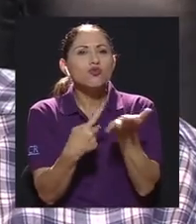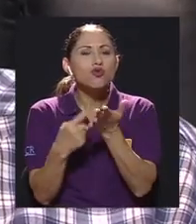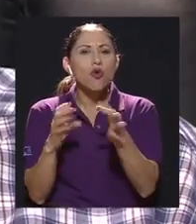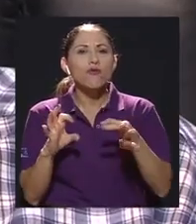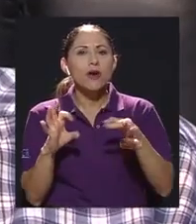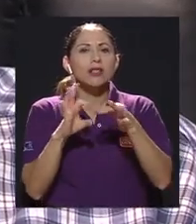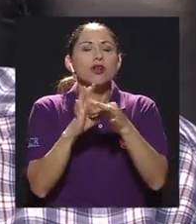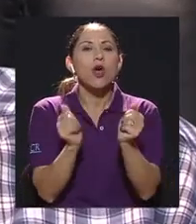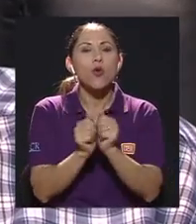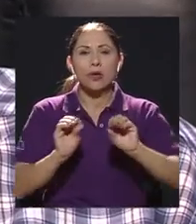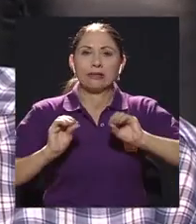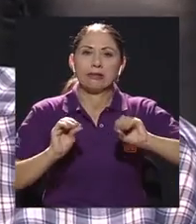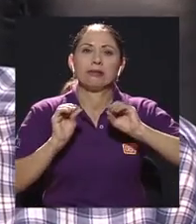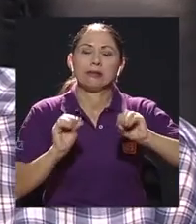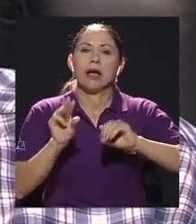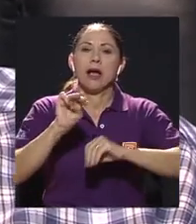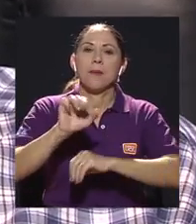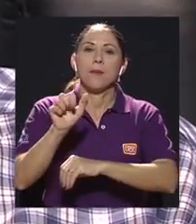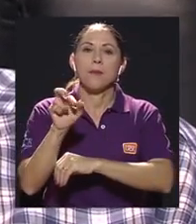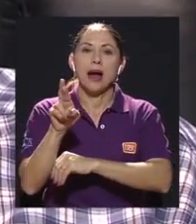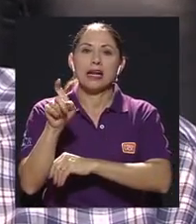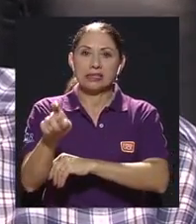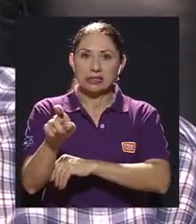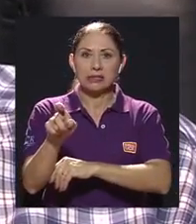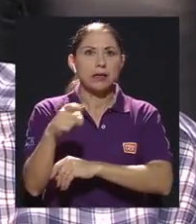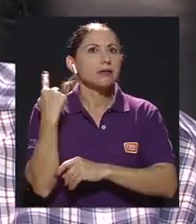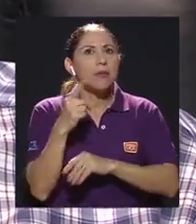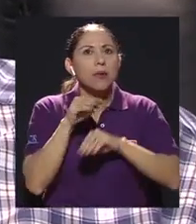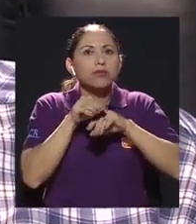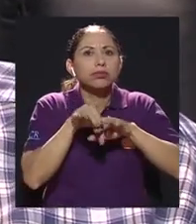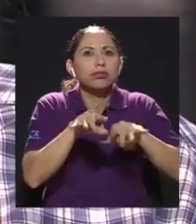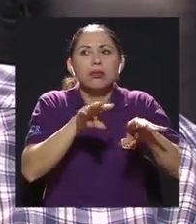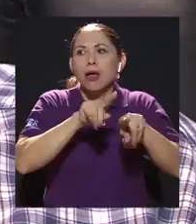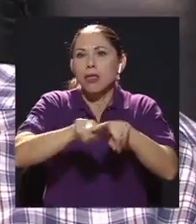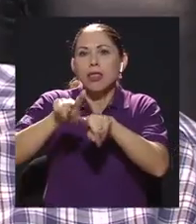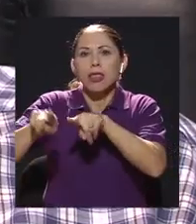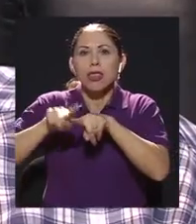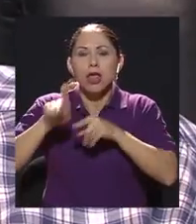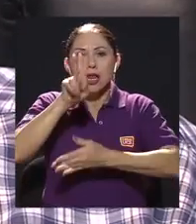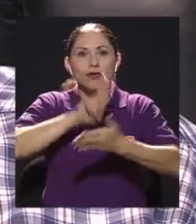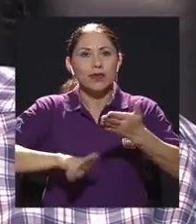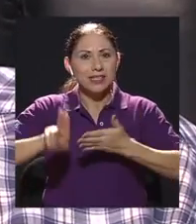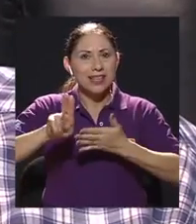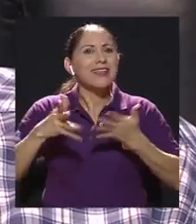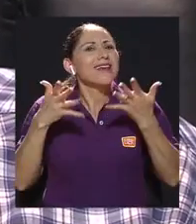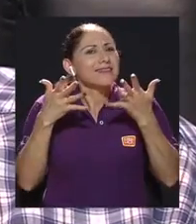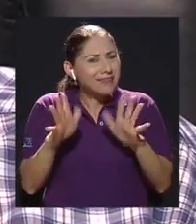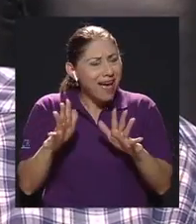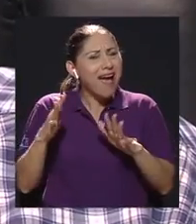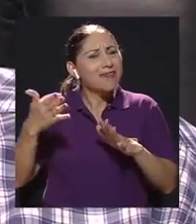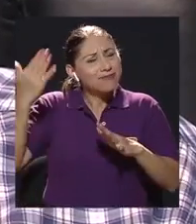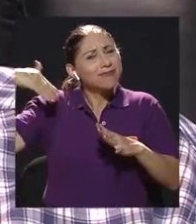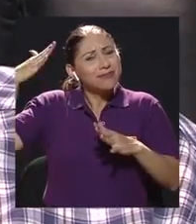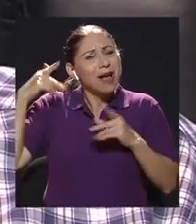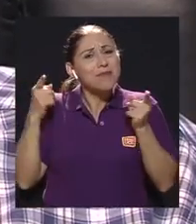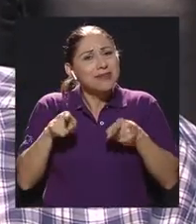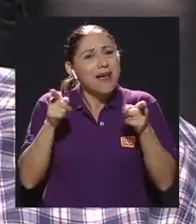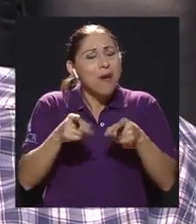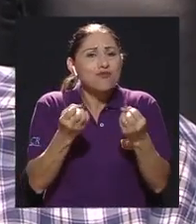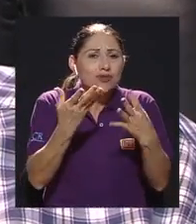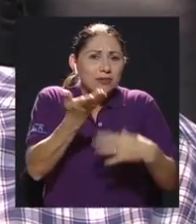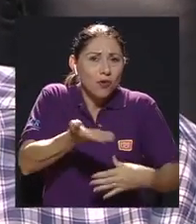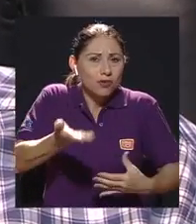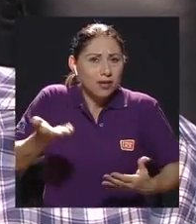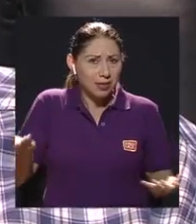doctrina marxista estaba al orden del día en las universidades. Mucha agua ha corrido bajo los puentes, ¿verdad? Es decir, hoy